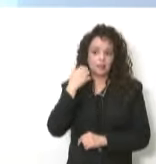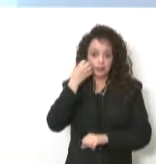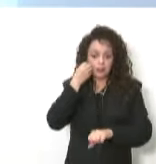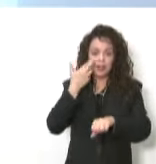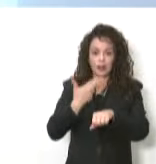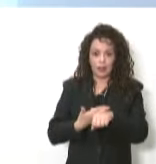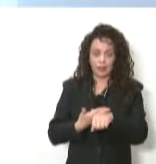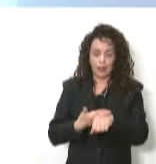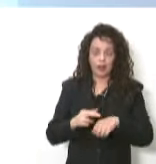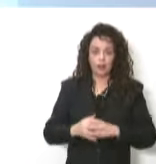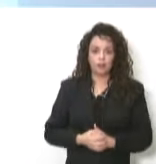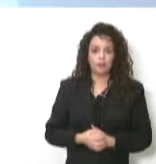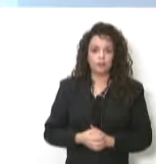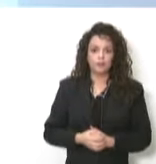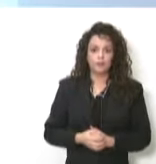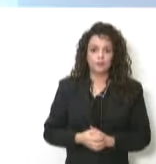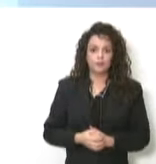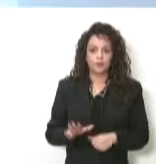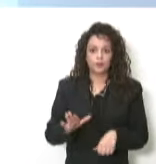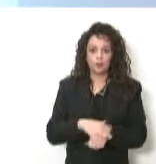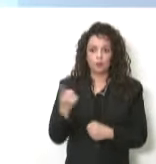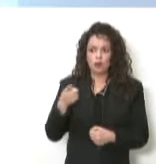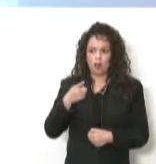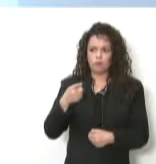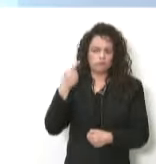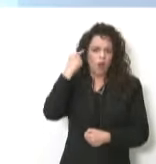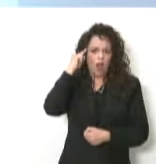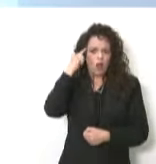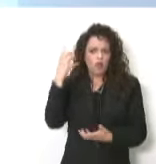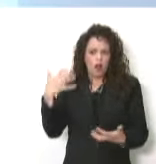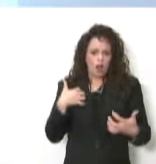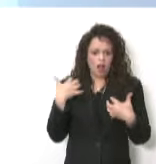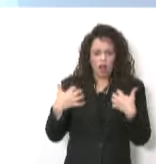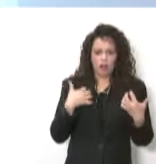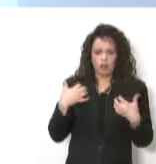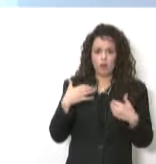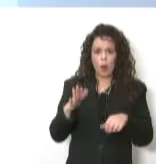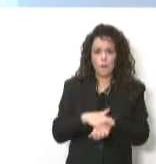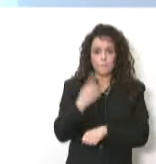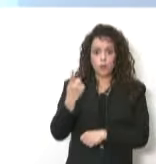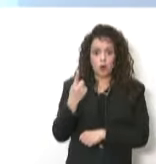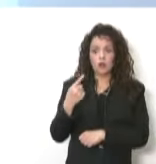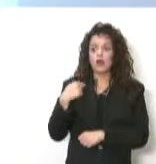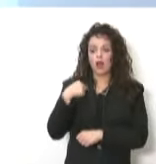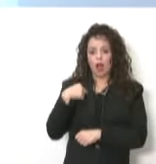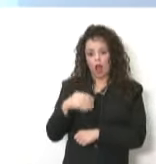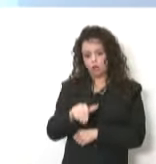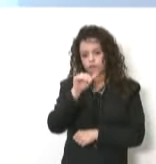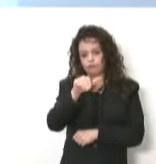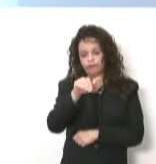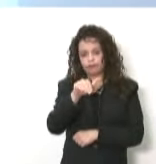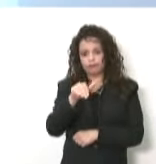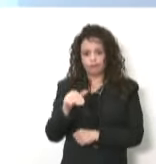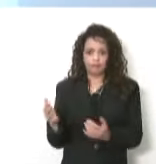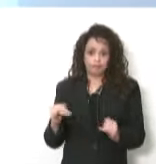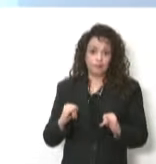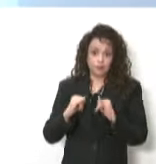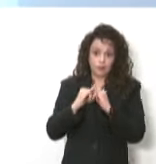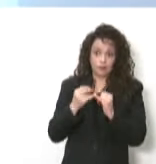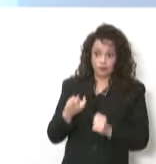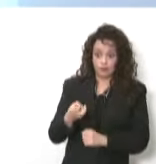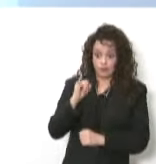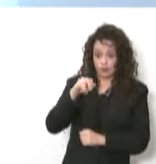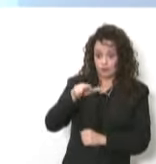manifestaba pues impaciente y molesto por la intervención del instituto, ya estaba